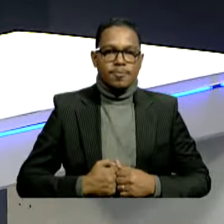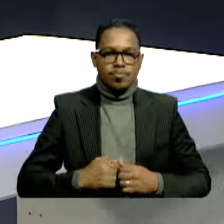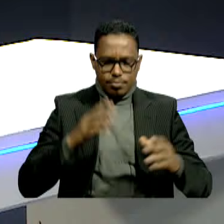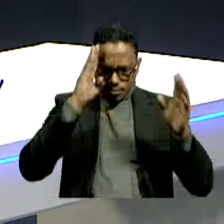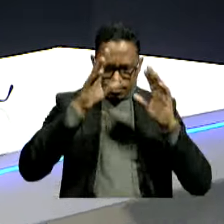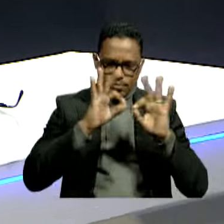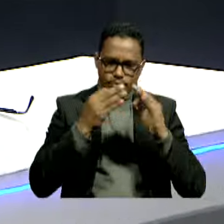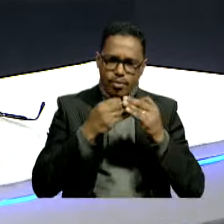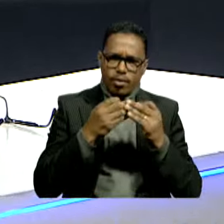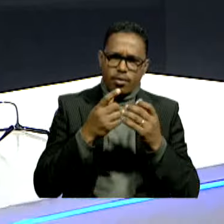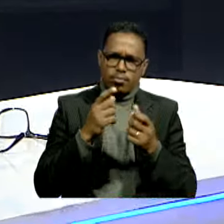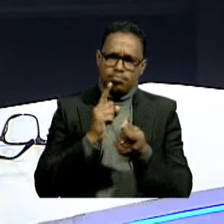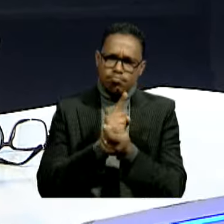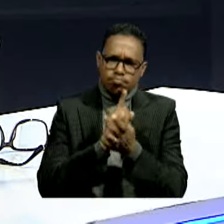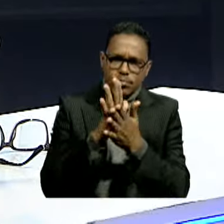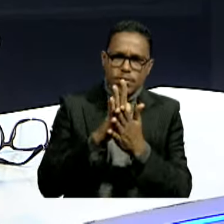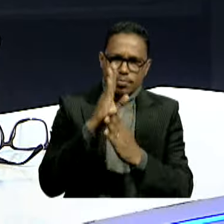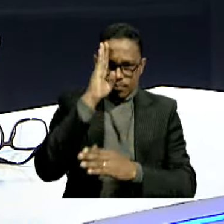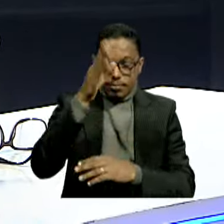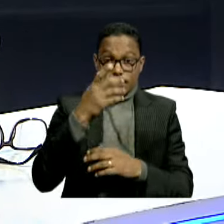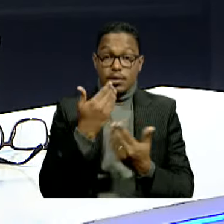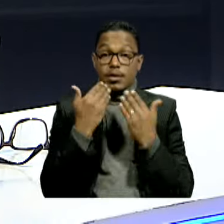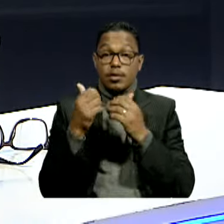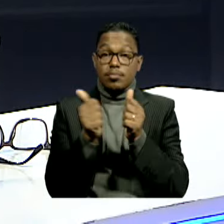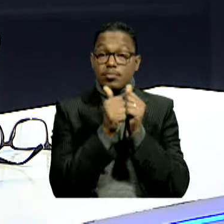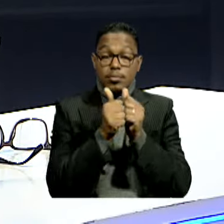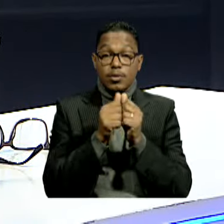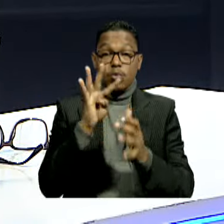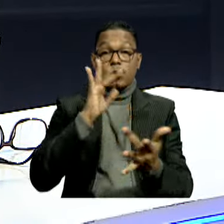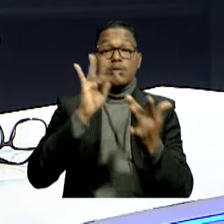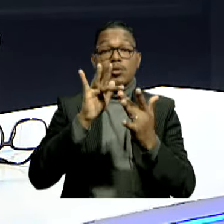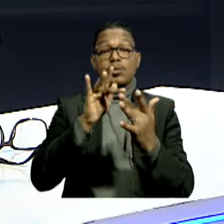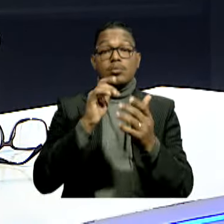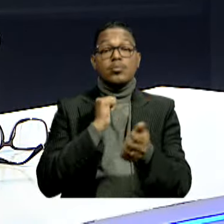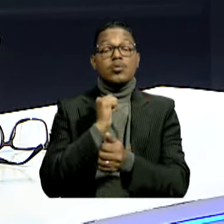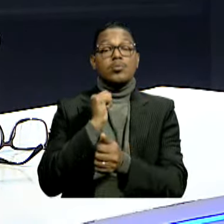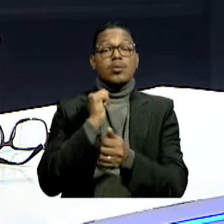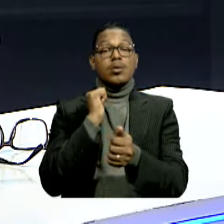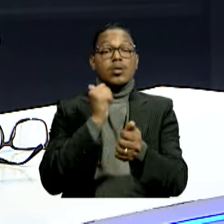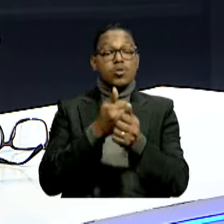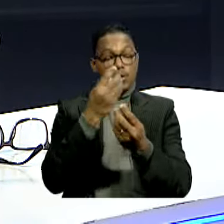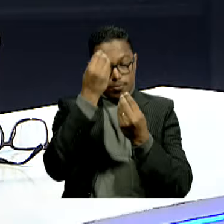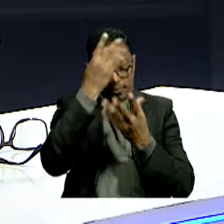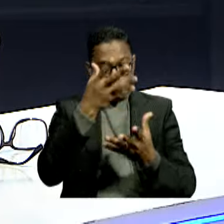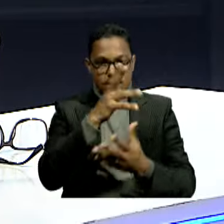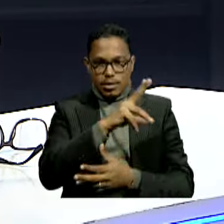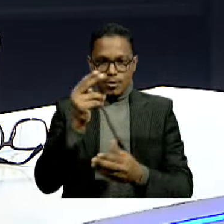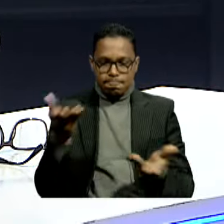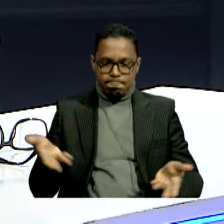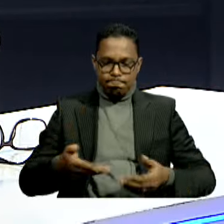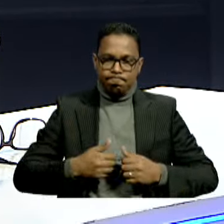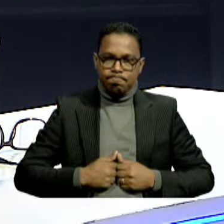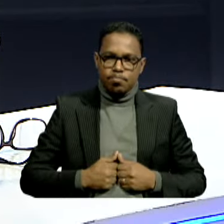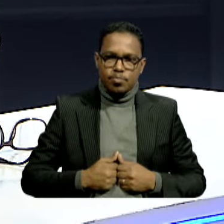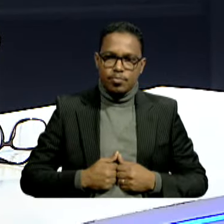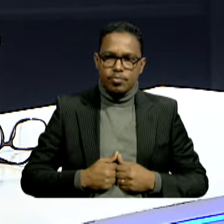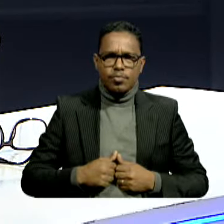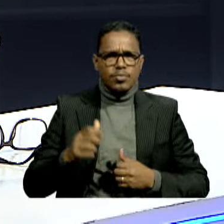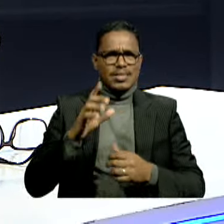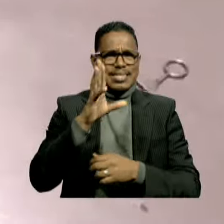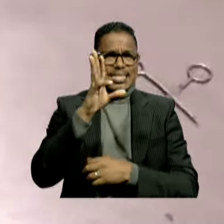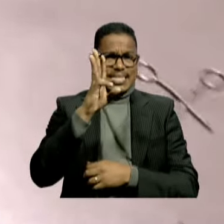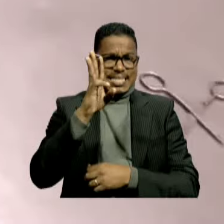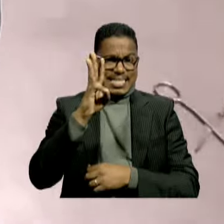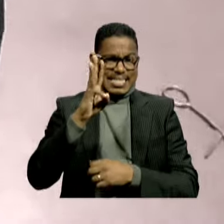Hola, ¿qué tal, familia? Un gusto saludarles a esta hora. Gracias por acompañarnos. El 4 conecta con una actualización informativa de Central de Noticias. Unos 6 paquetes en